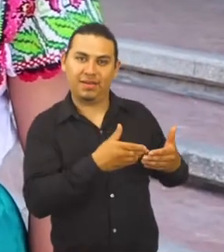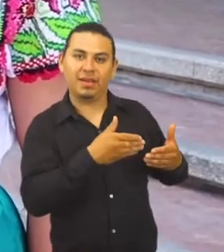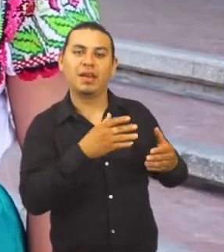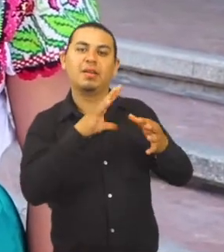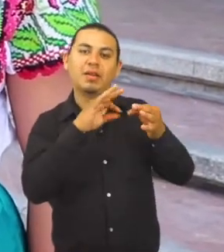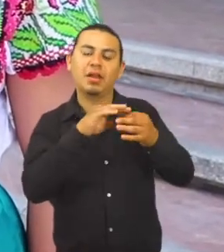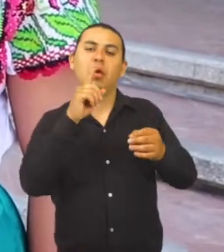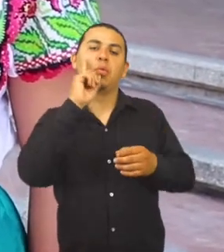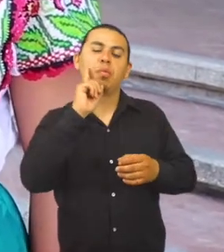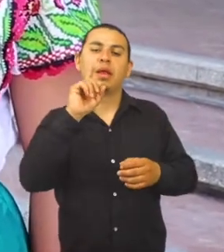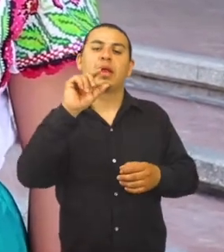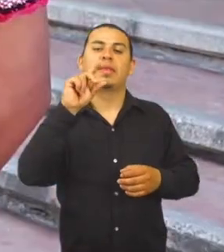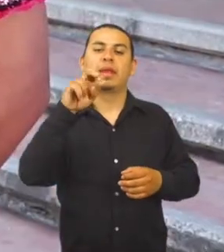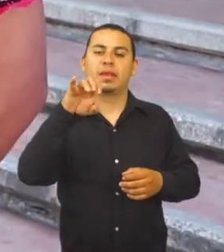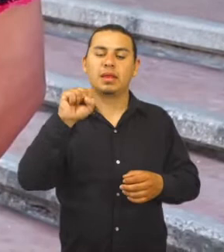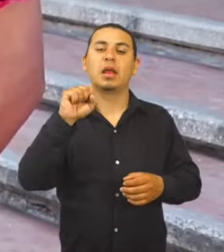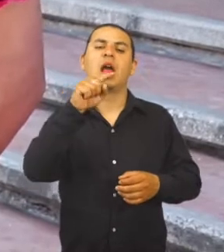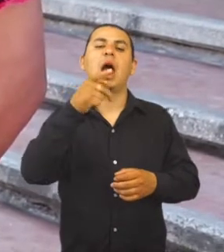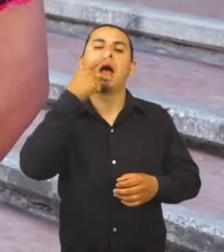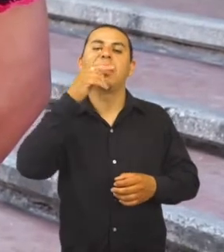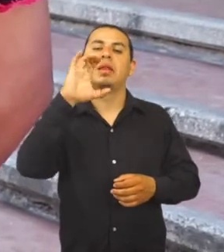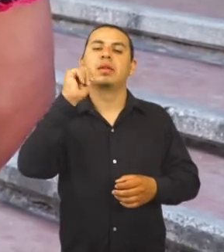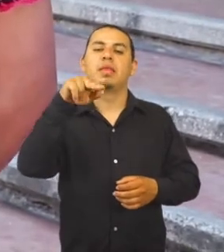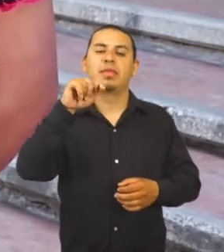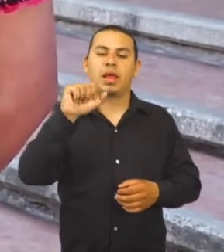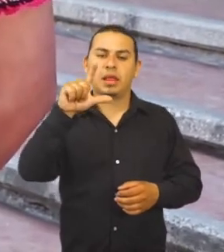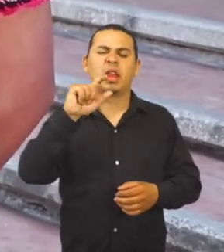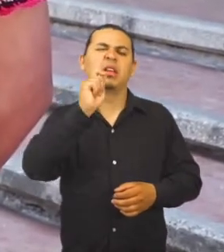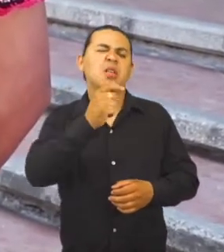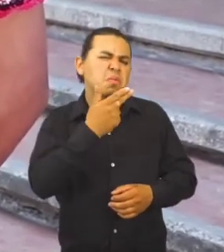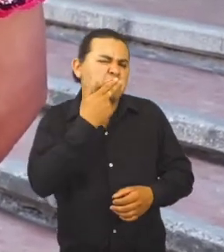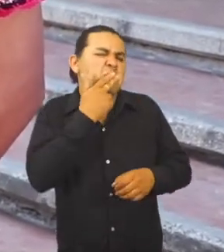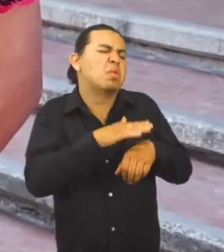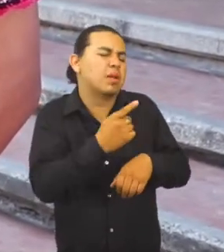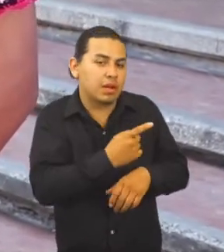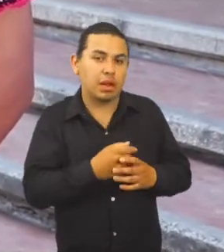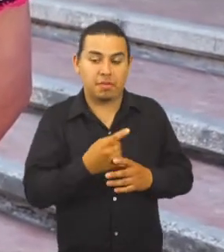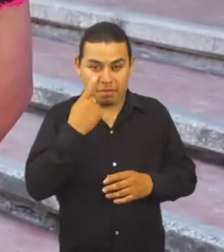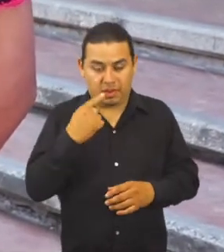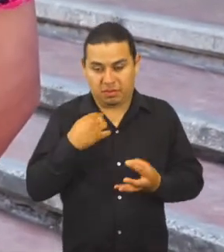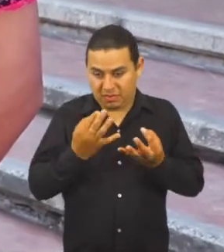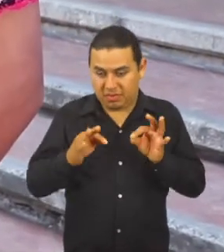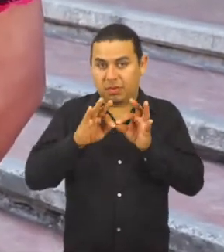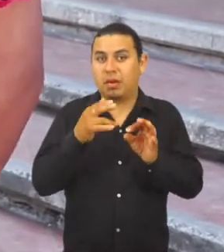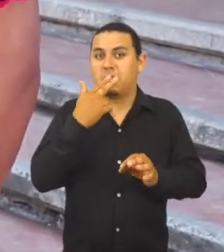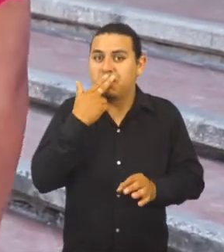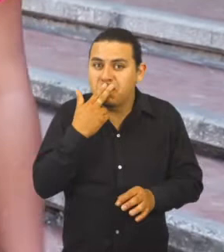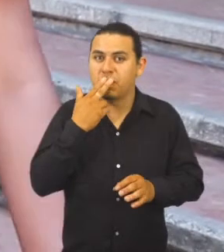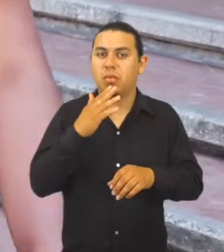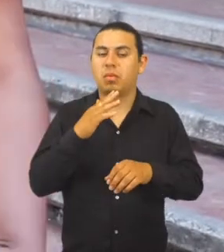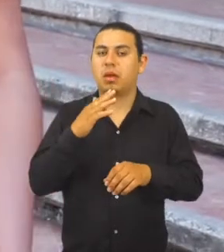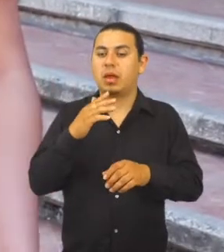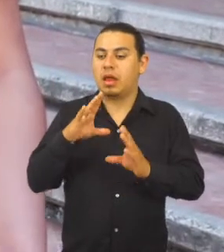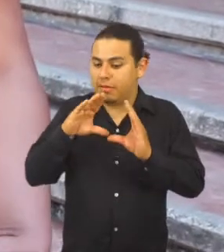de Santiago Yaitepec, hablante del chatino. Para mí es muy importante que se conserva. Es por eso que